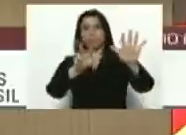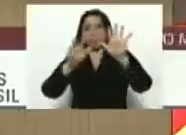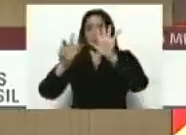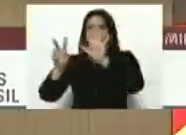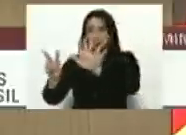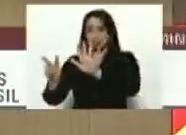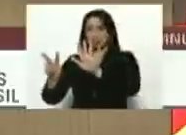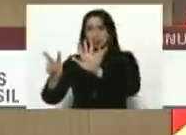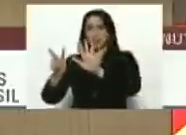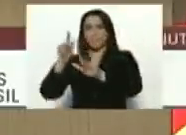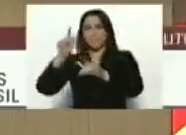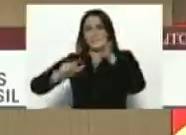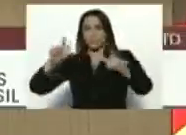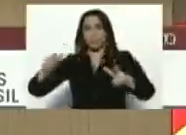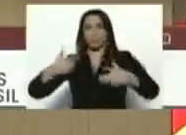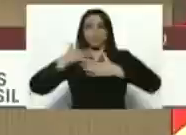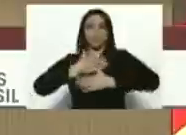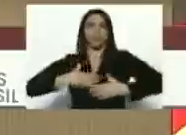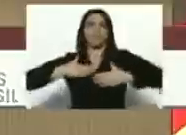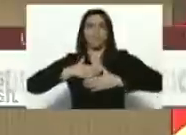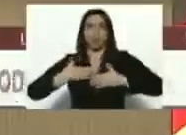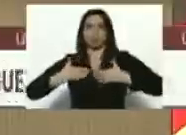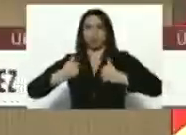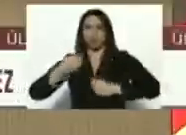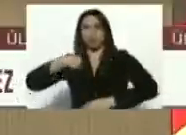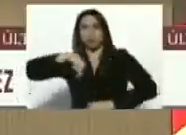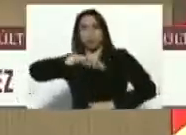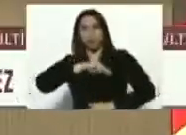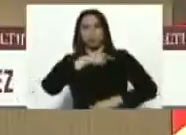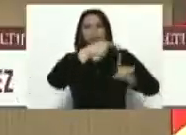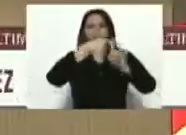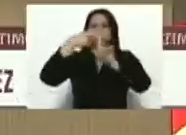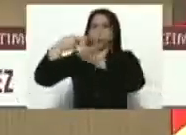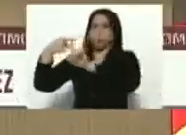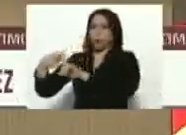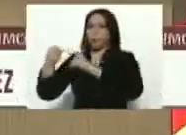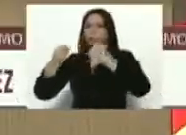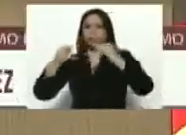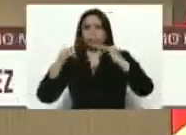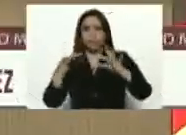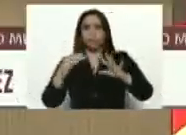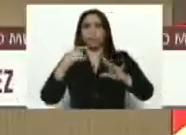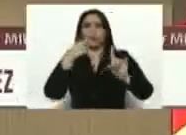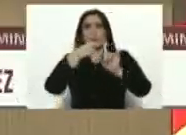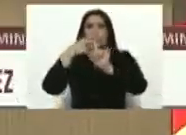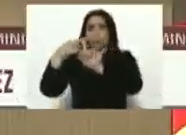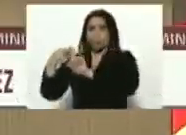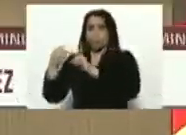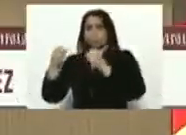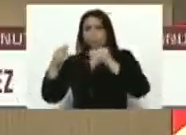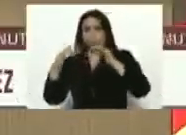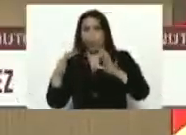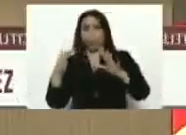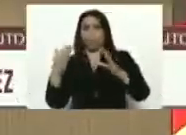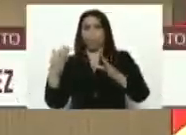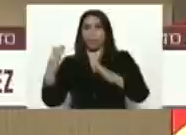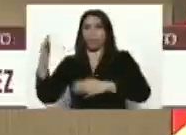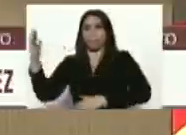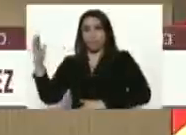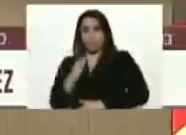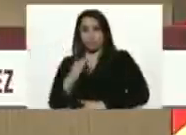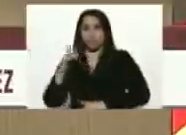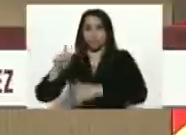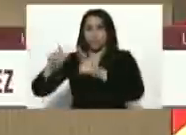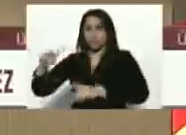487 pacientes recuperados. Cuando nosotros sumamos este número al número de casos importados, de Venezuela